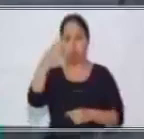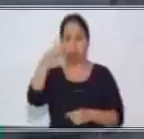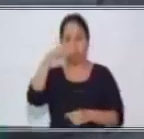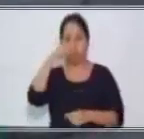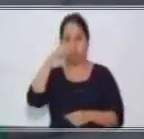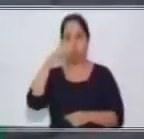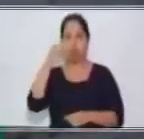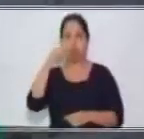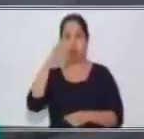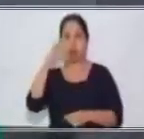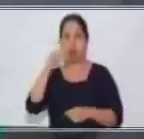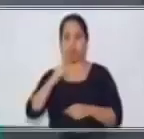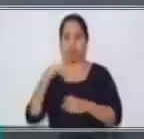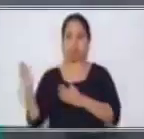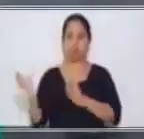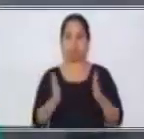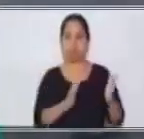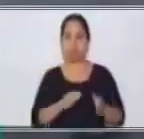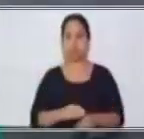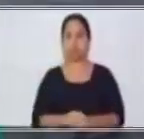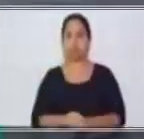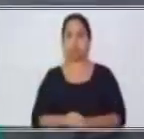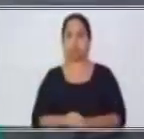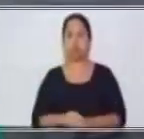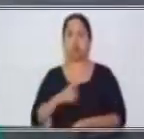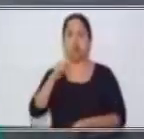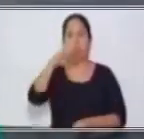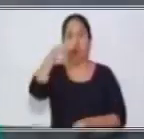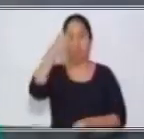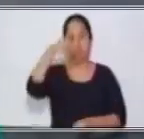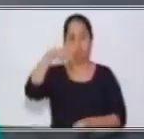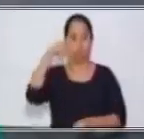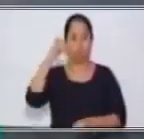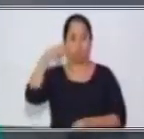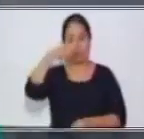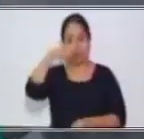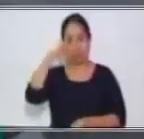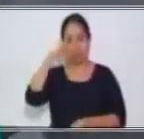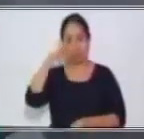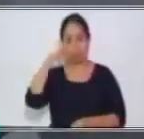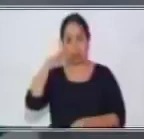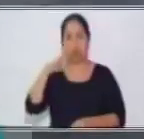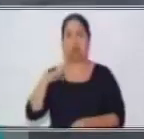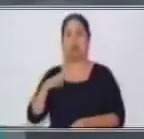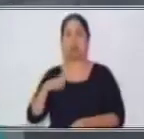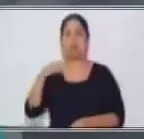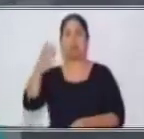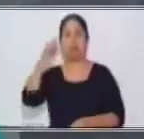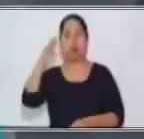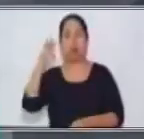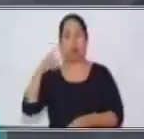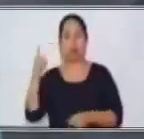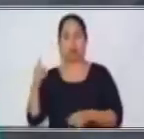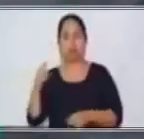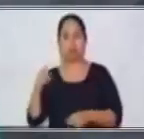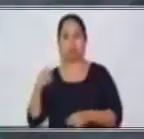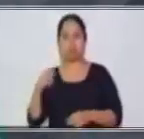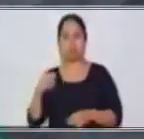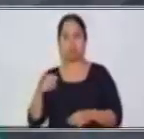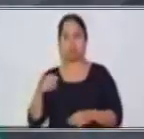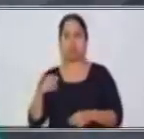la tangente de alfa, vamos a hacerlo acá, la tangente de alfa va a ser seno de alfa, ya sabemos que